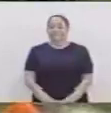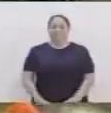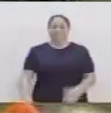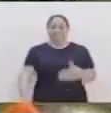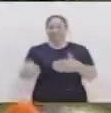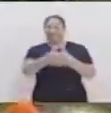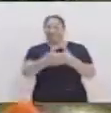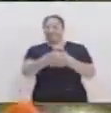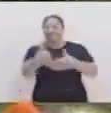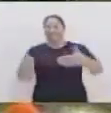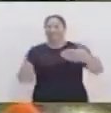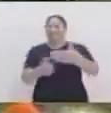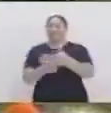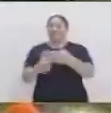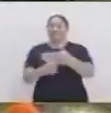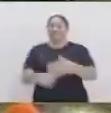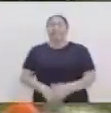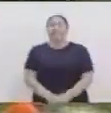Adelante y atrás.